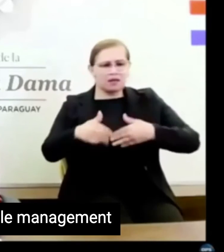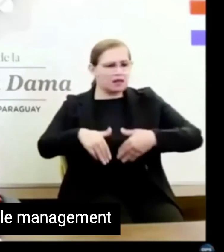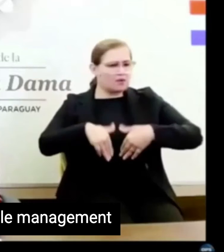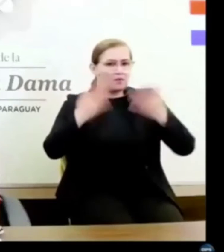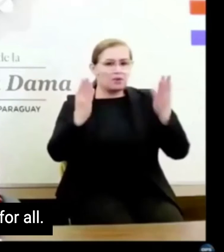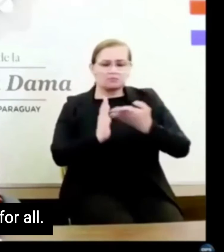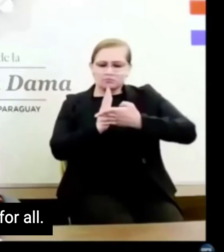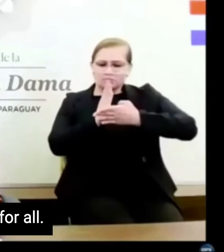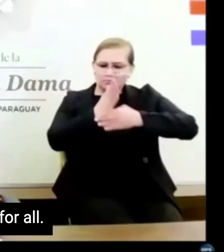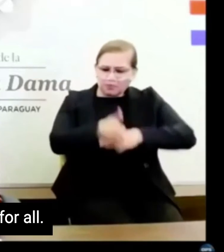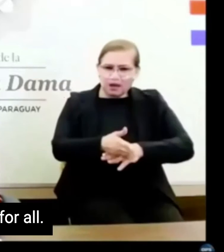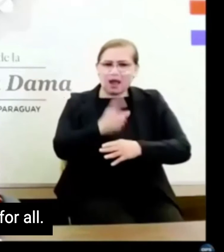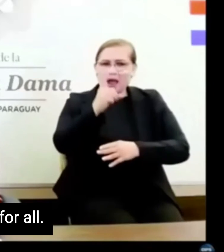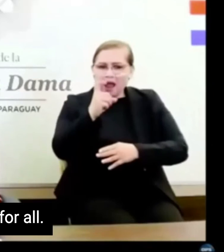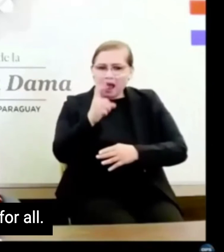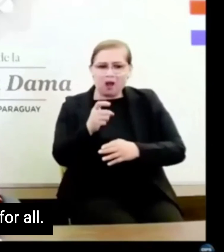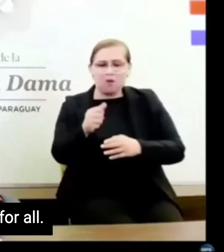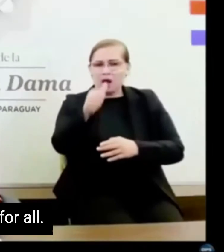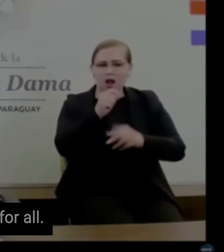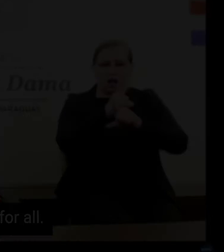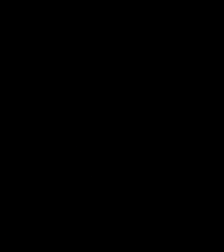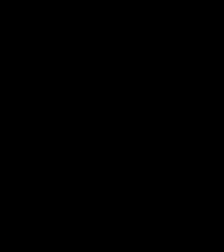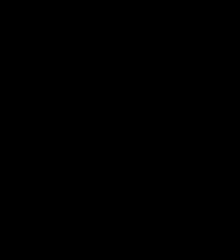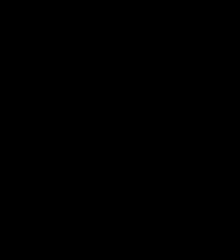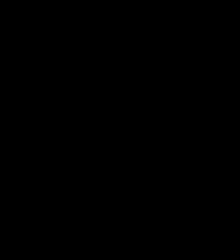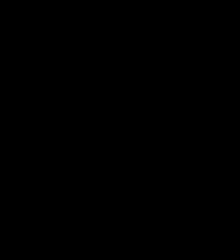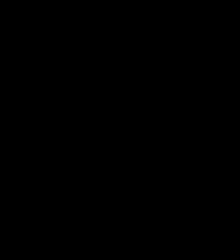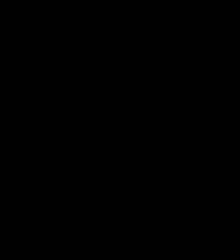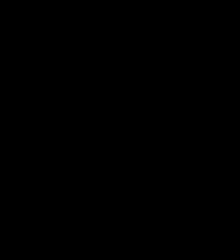gestión sostenible del agua y el saneamiento para todos.